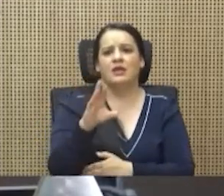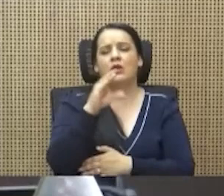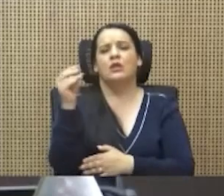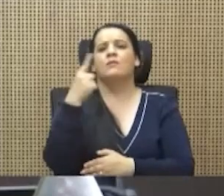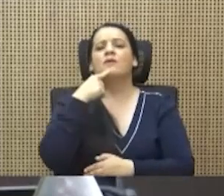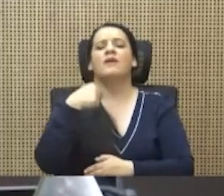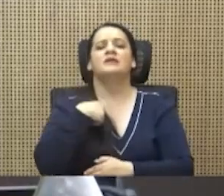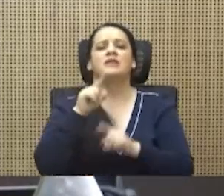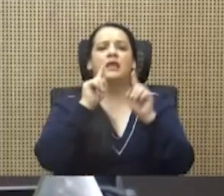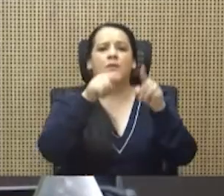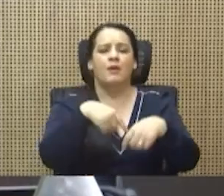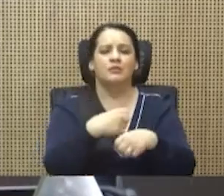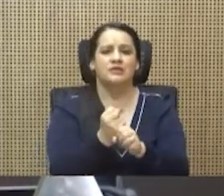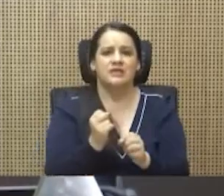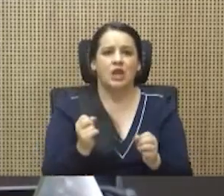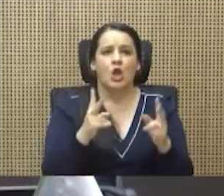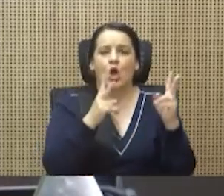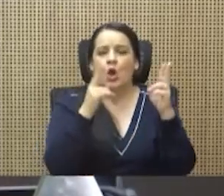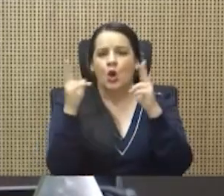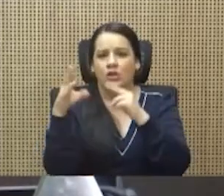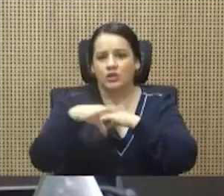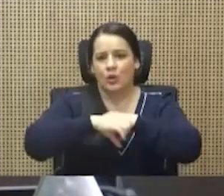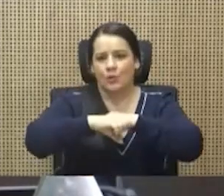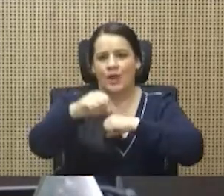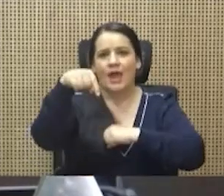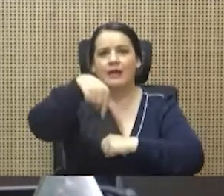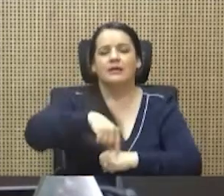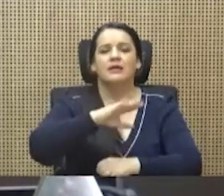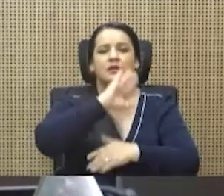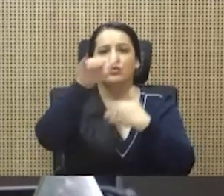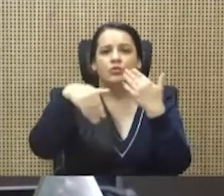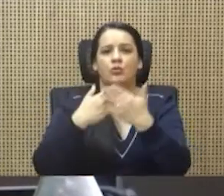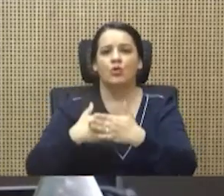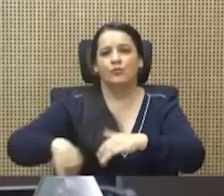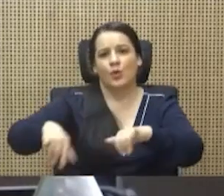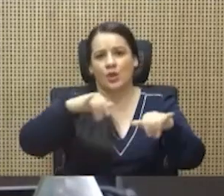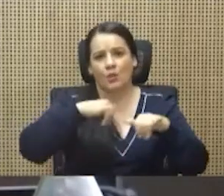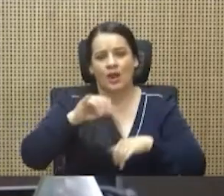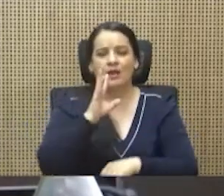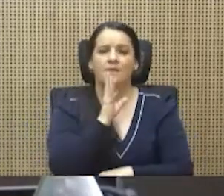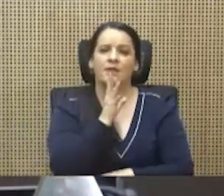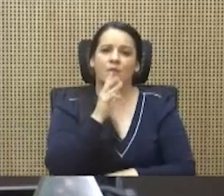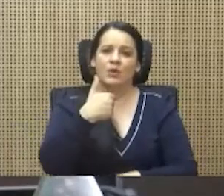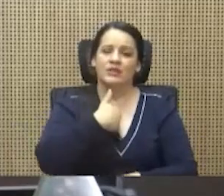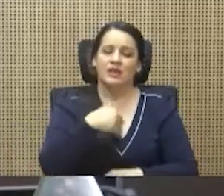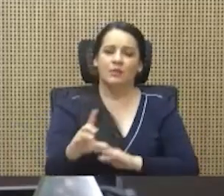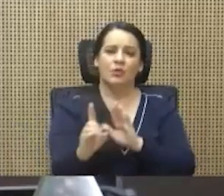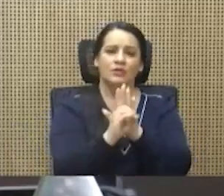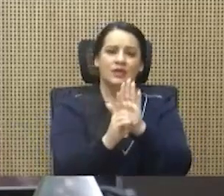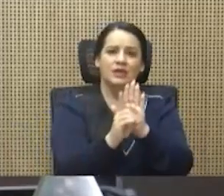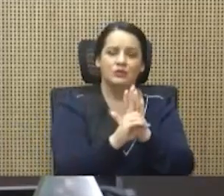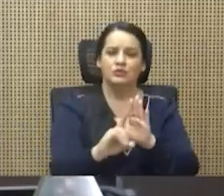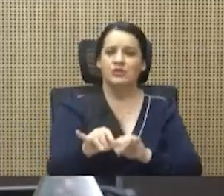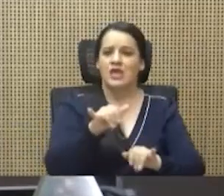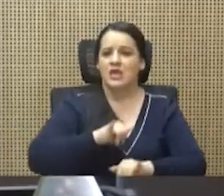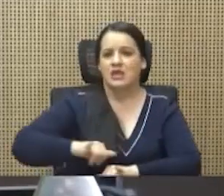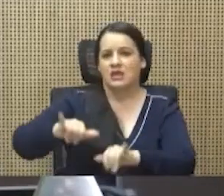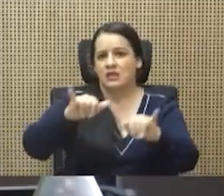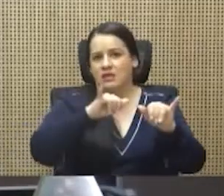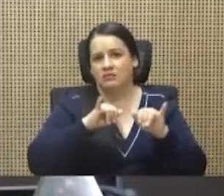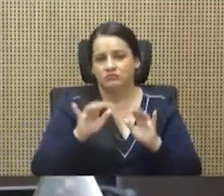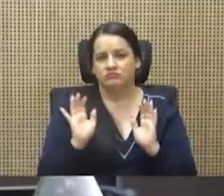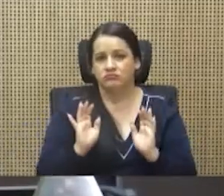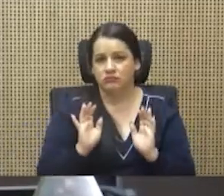comerciales. Aquí hablamos todos por igual. Y aquí tenemos los derechos iguales todos. Así que